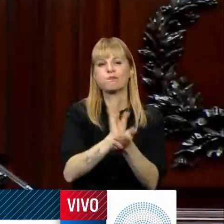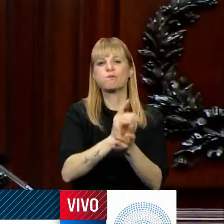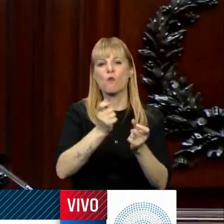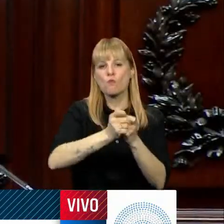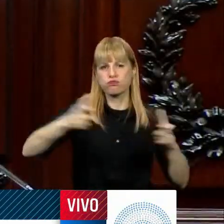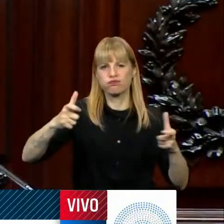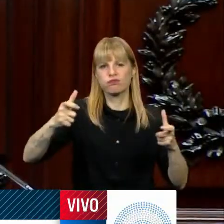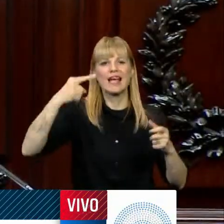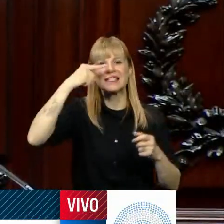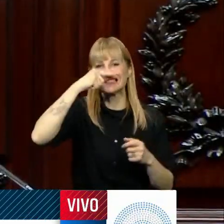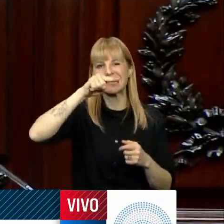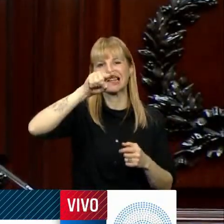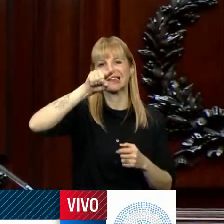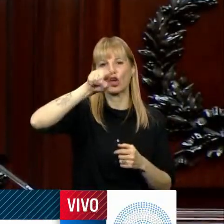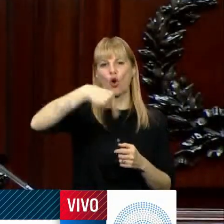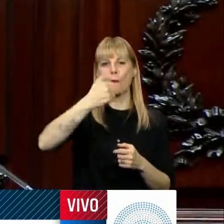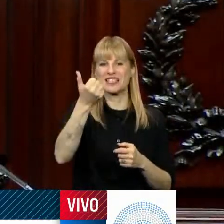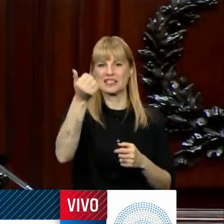aumento del